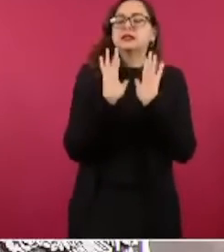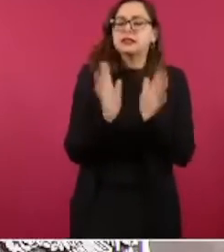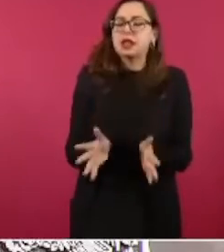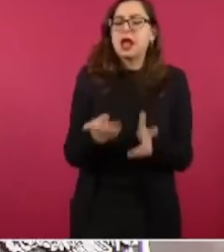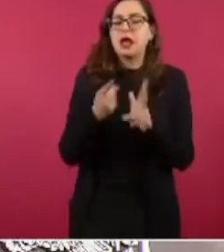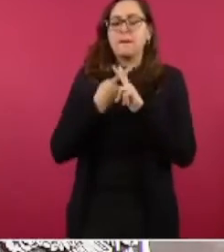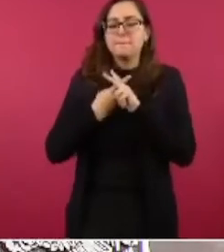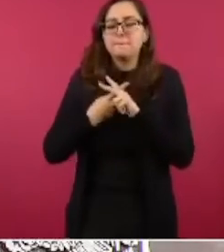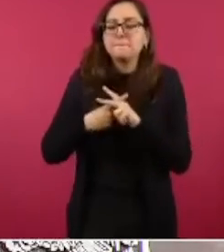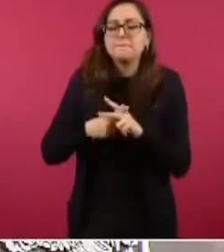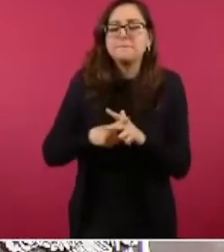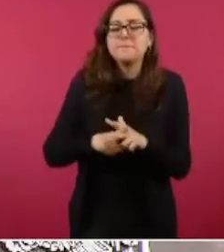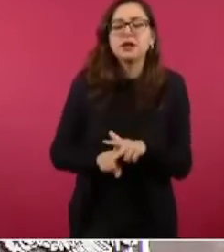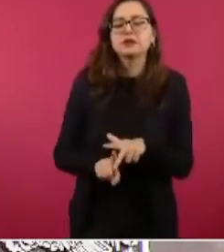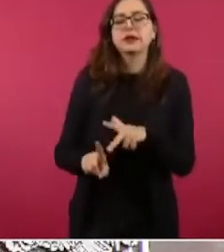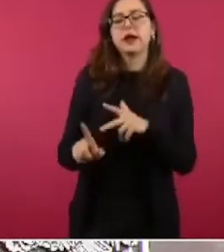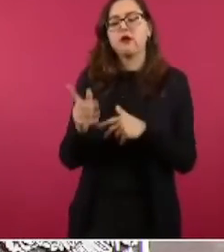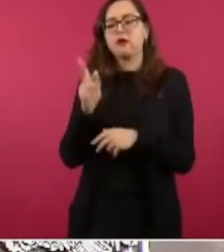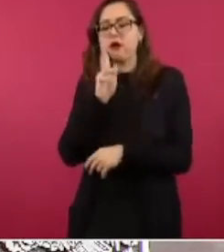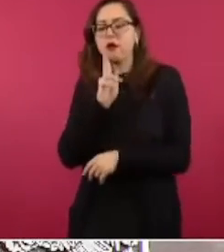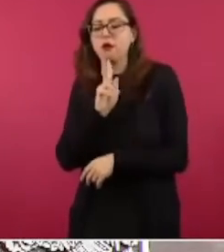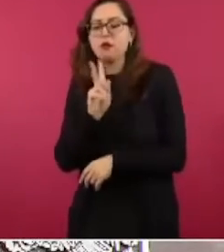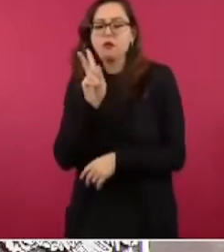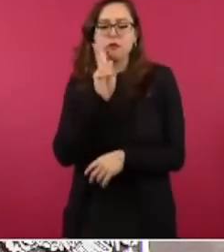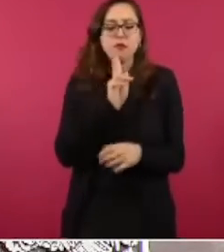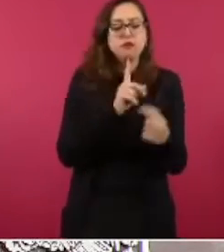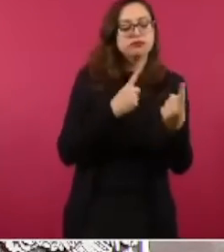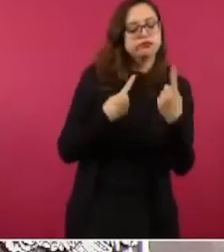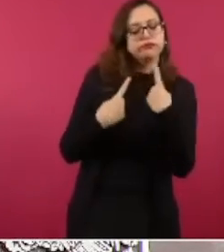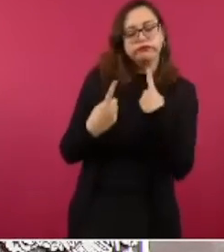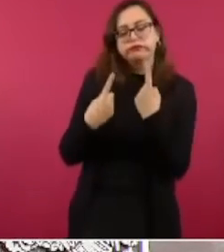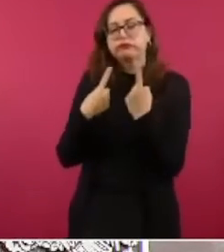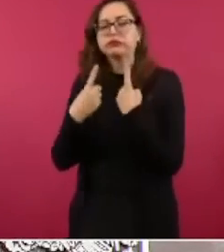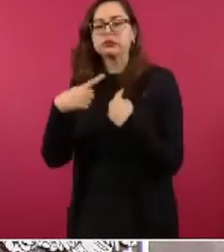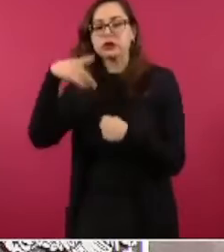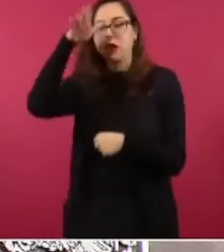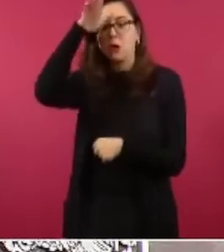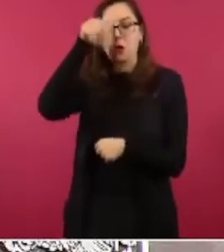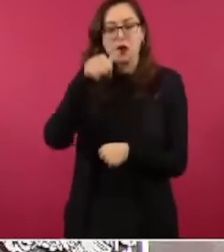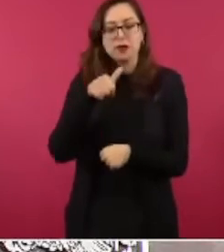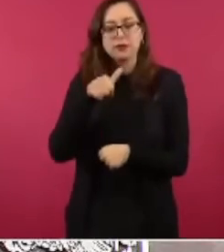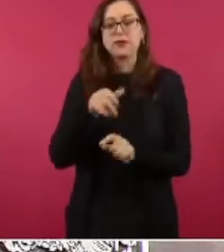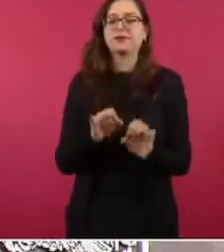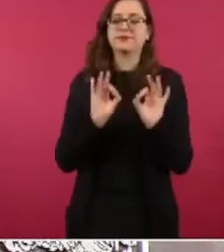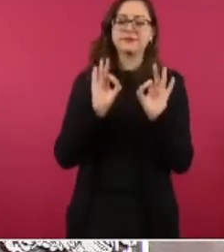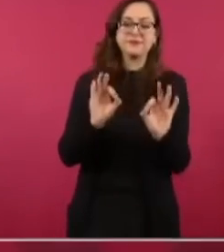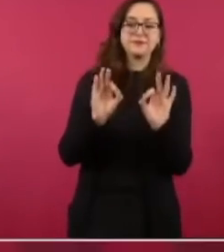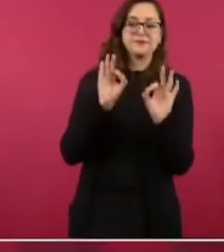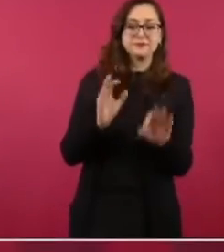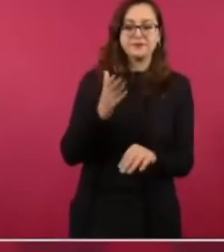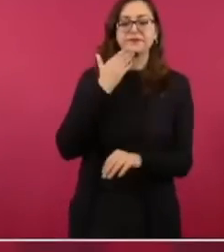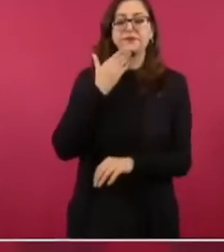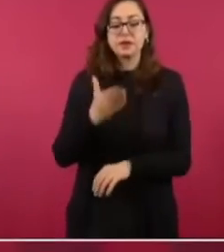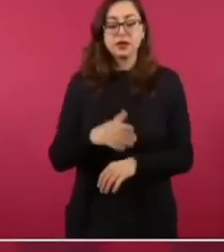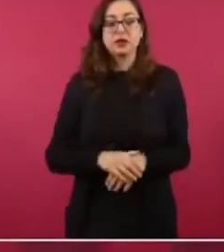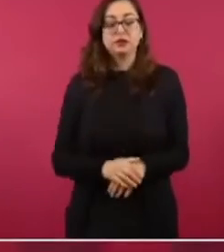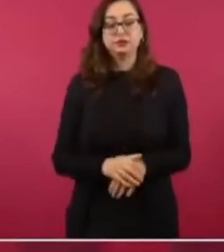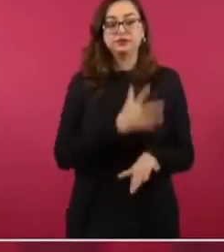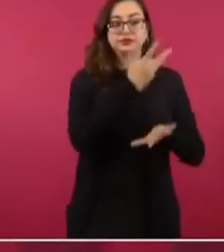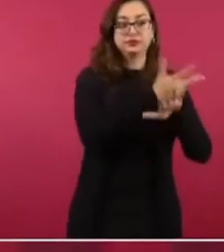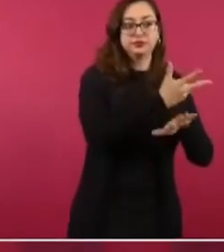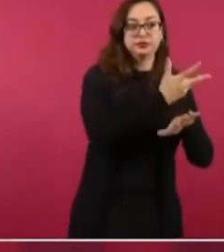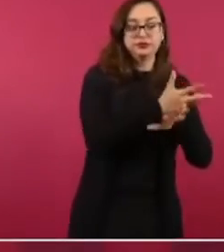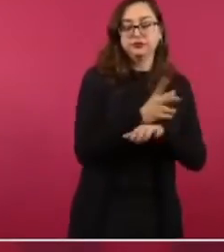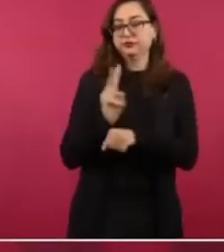un acuerdo y lo celebro. Ya han habido reuniones en México de